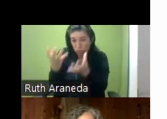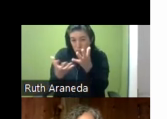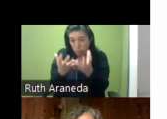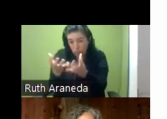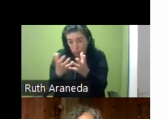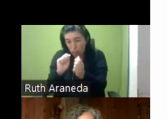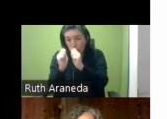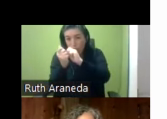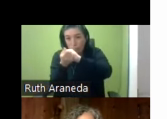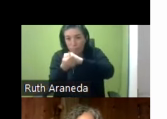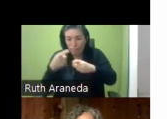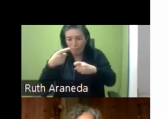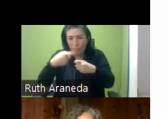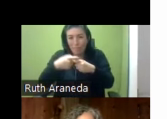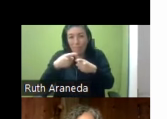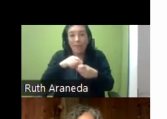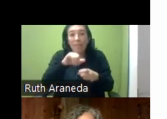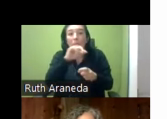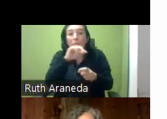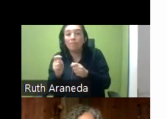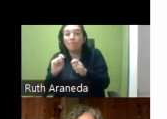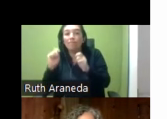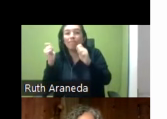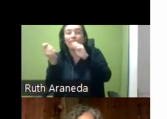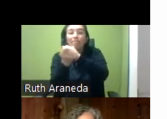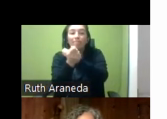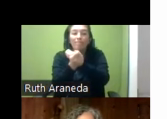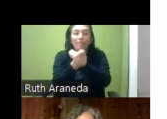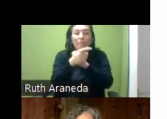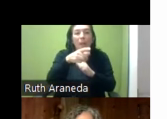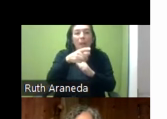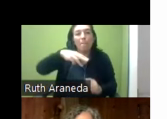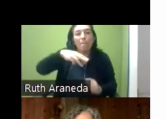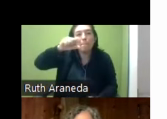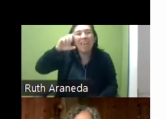pasando luego por el periodo medio, intermedio tardío y